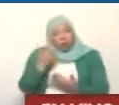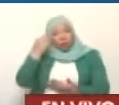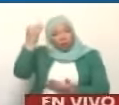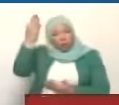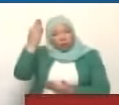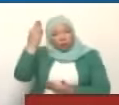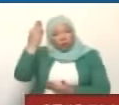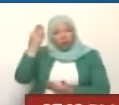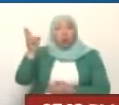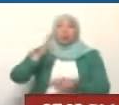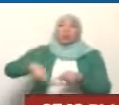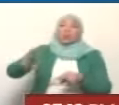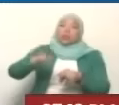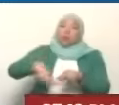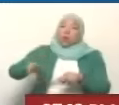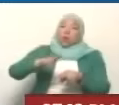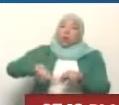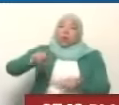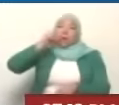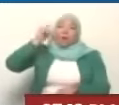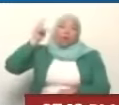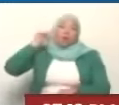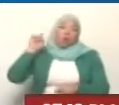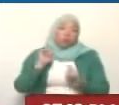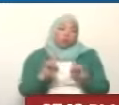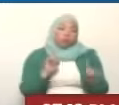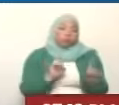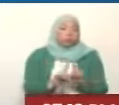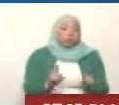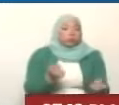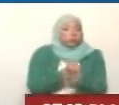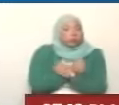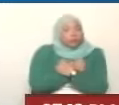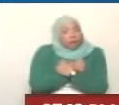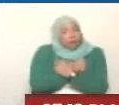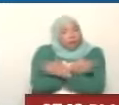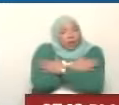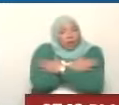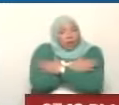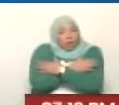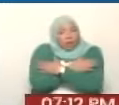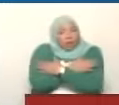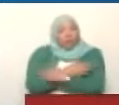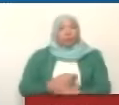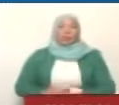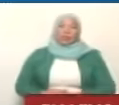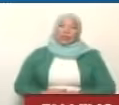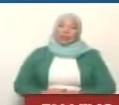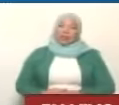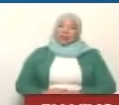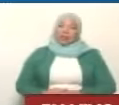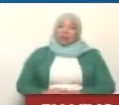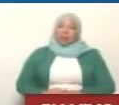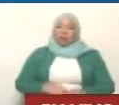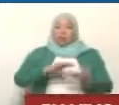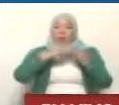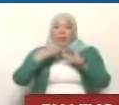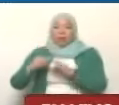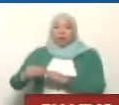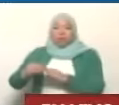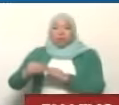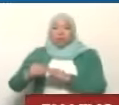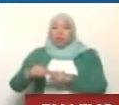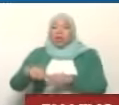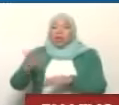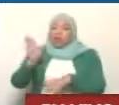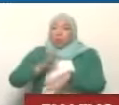cuando esos niños y esas niñas se nos acercan y nos abrazan, cuando vamos al barrio Mamera sin